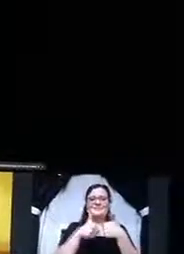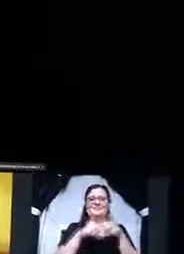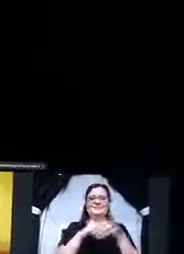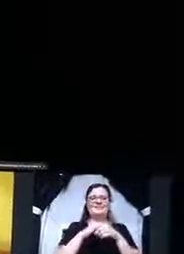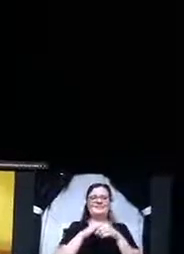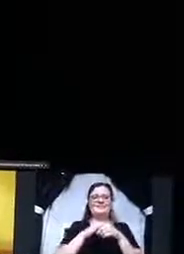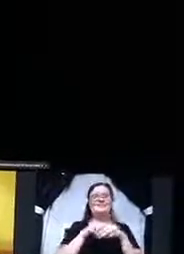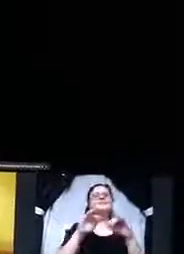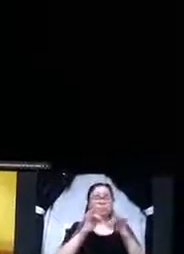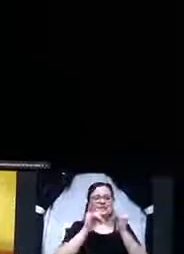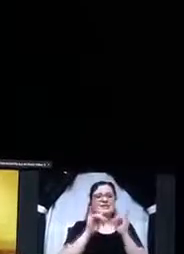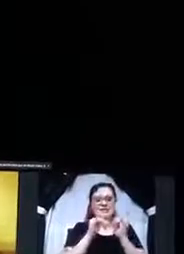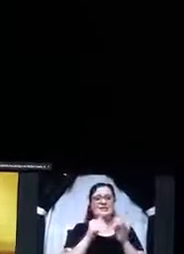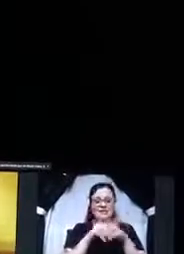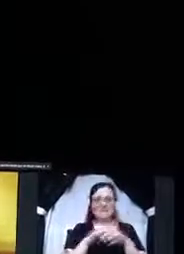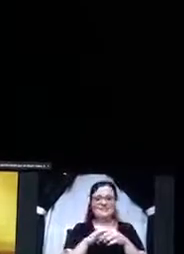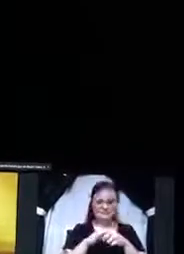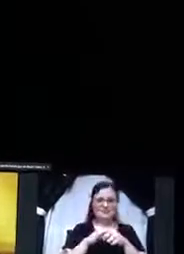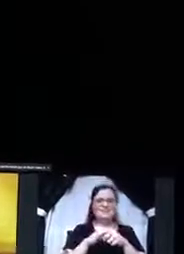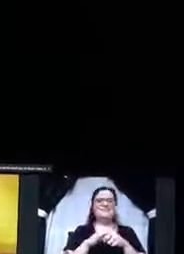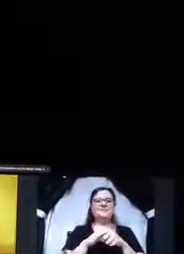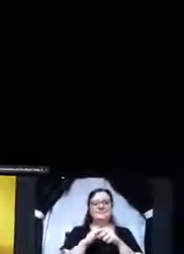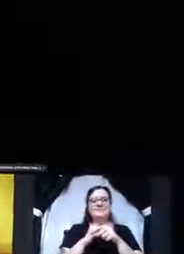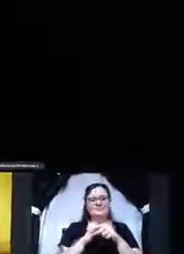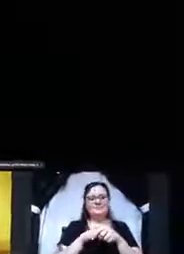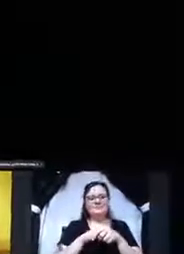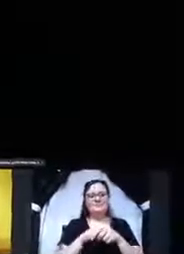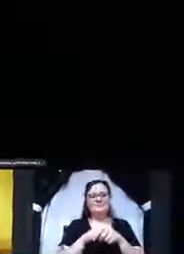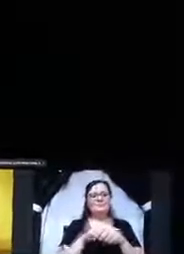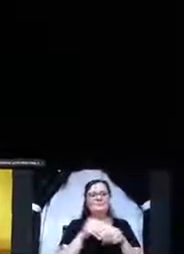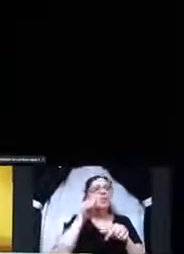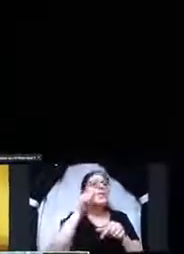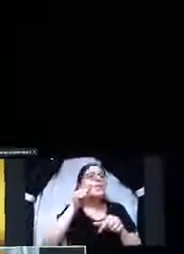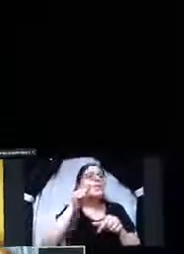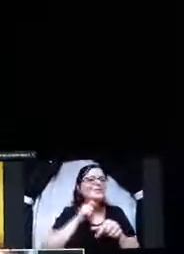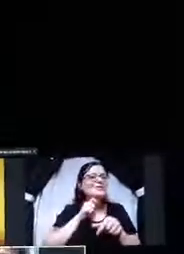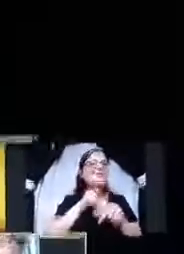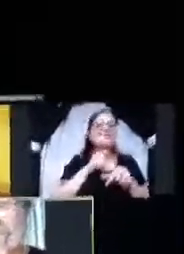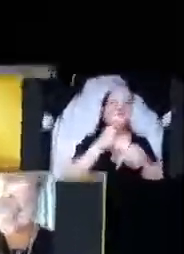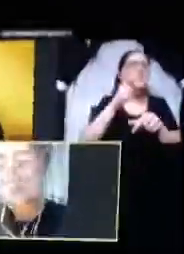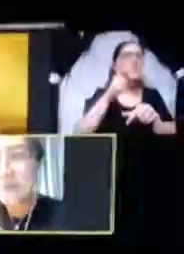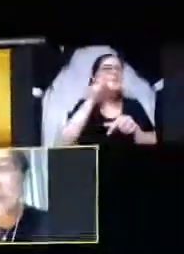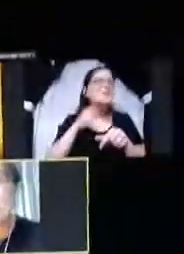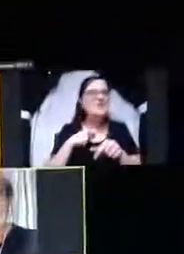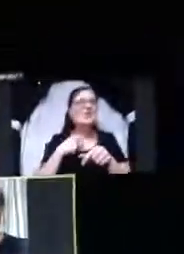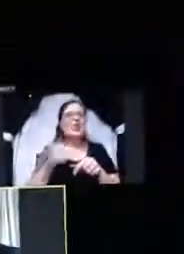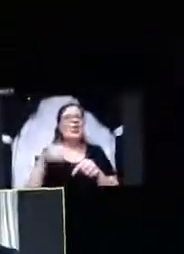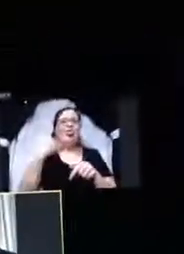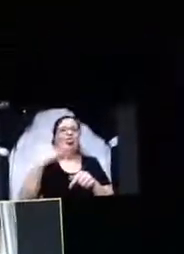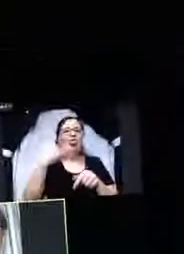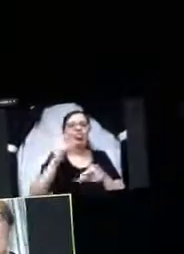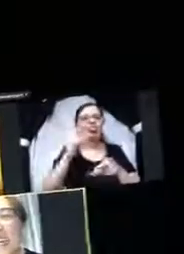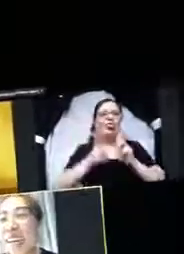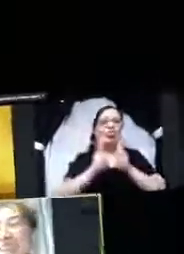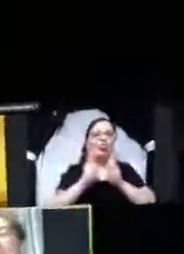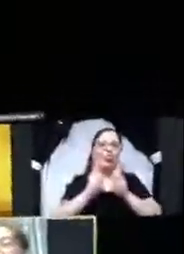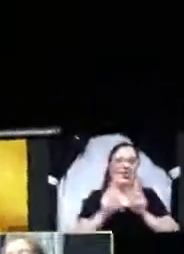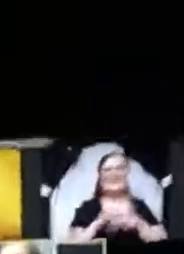ahí mejor, perfecto. ¿Me escuchas bien, Euge? Ay, un beso a Euge que está a mí por horas haciendo